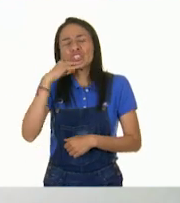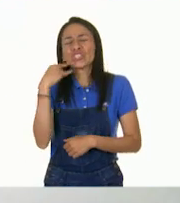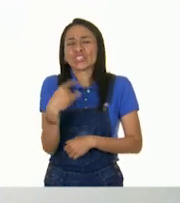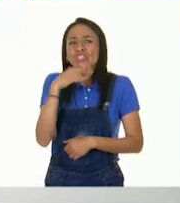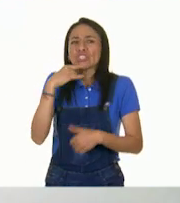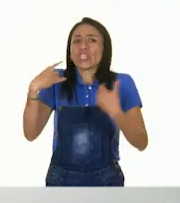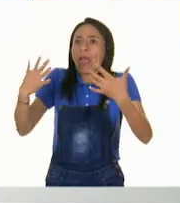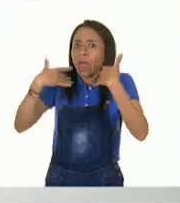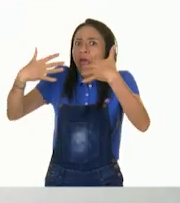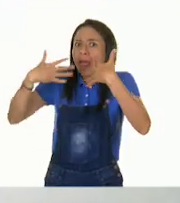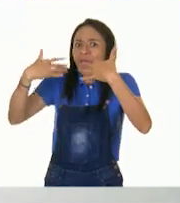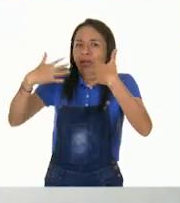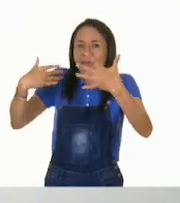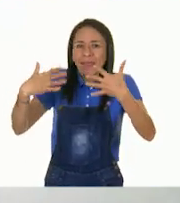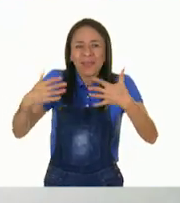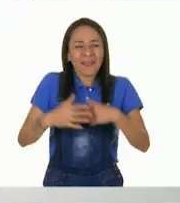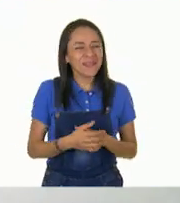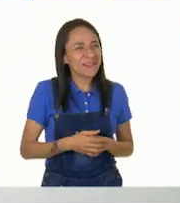explicó